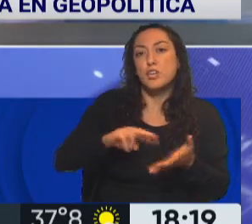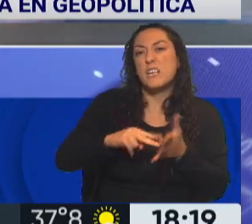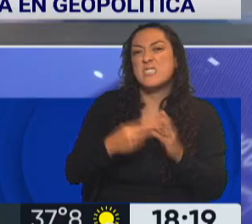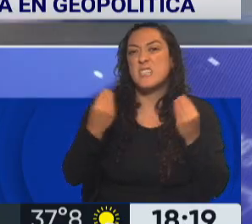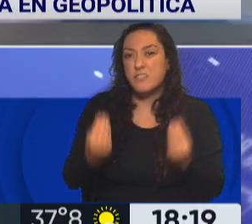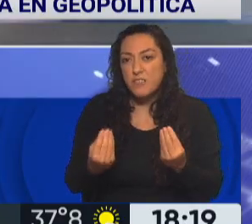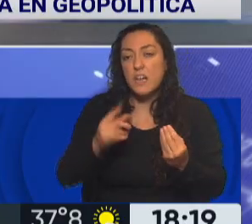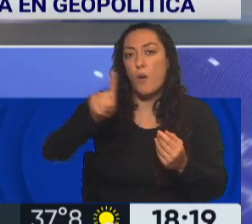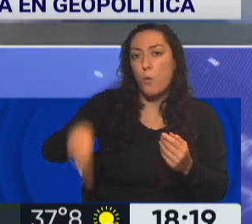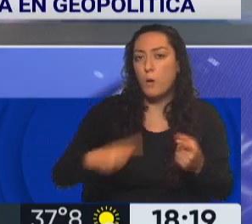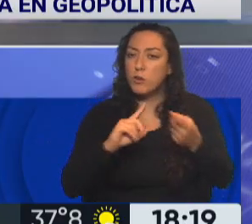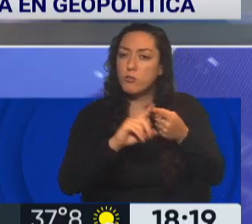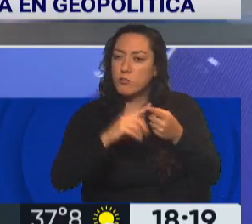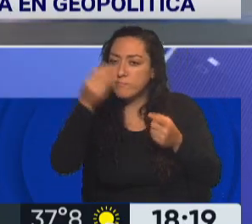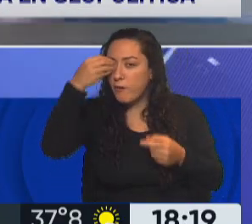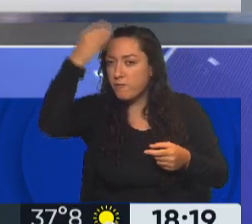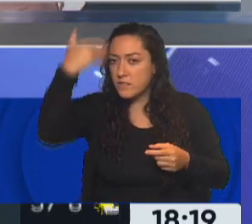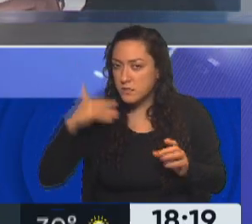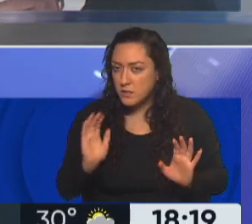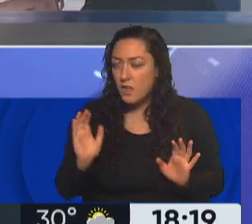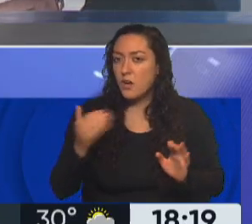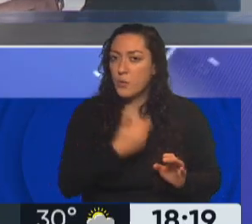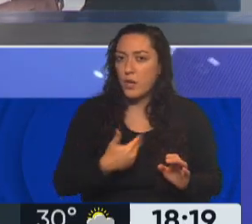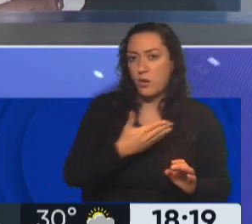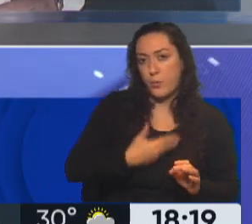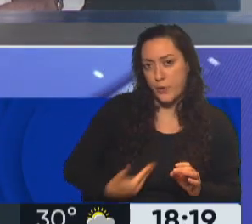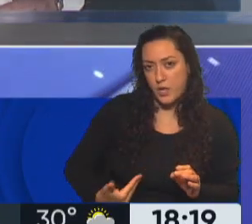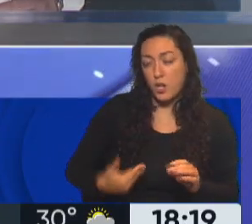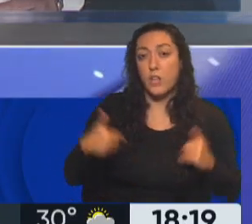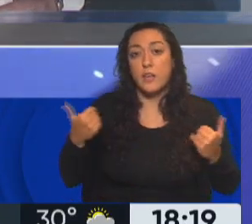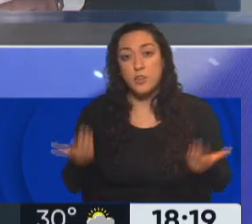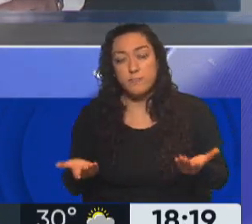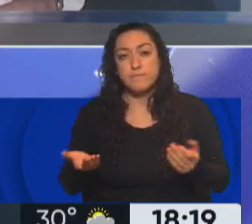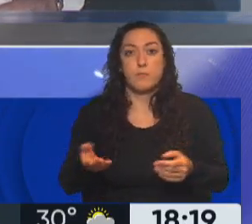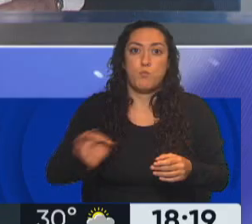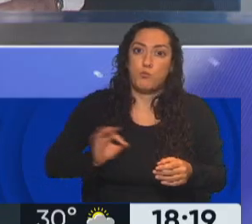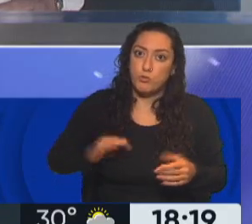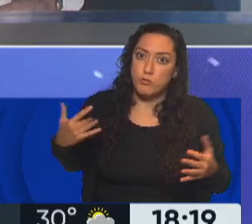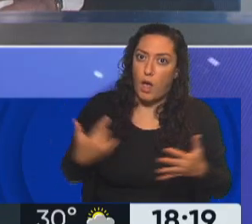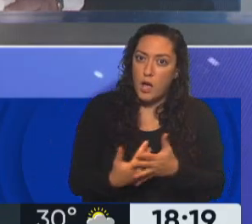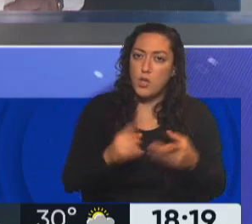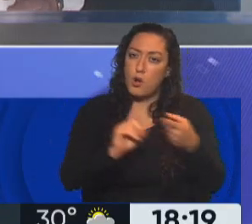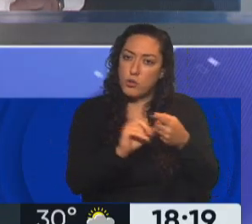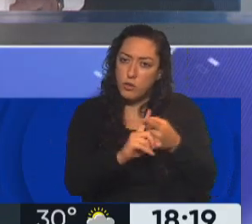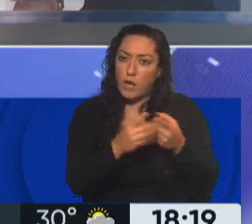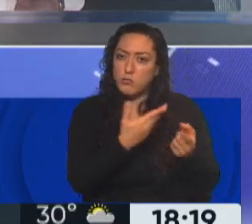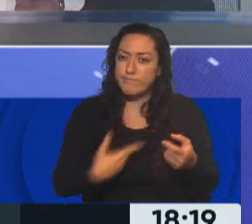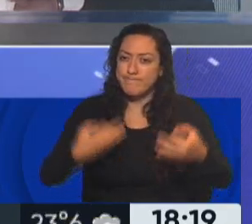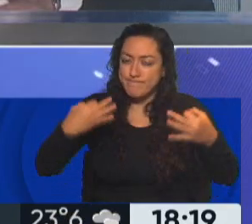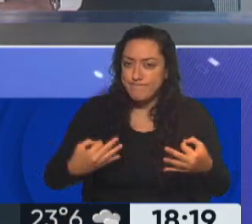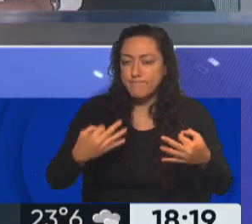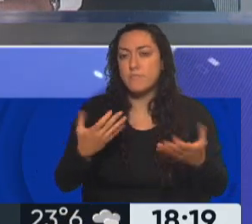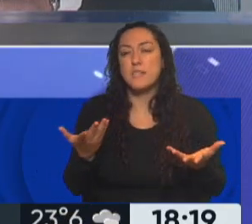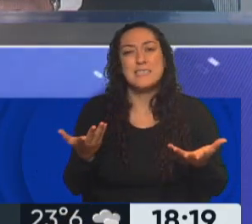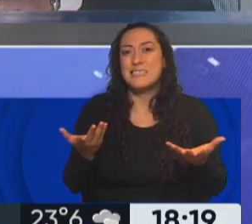de la diplomacia. La diplomacia creo que ha dejado que desear, particularmente la diplomacia de este actor institucional que es Europa,